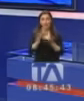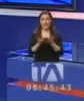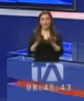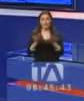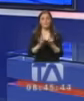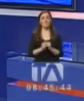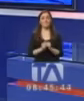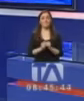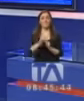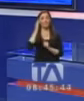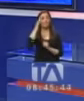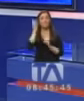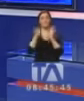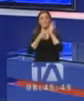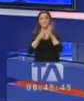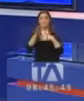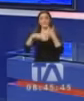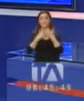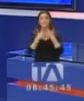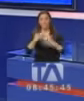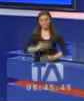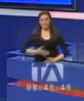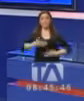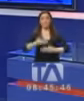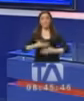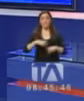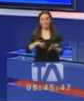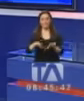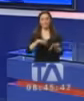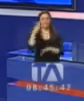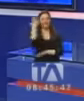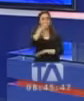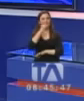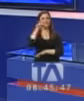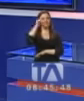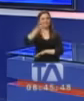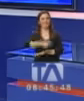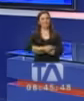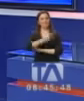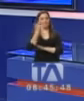invitación, Johanna. Pues ya saben, todos a disfrutar de esos espacios maravillosos. Mañana